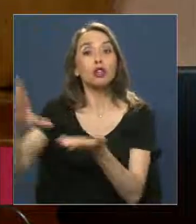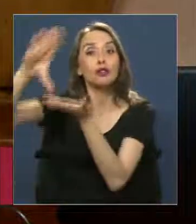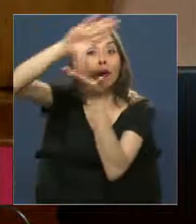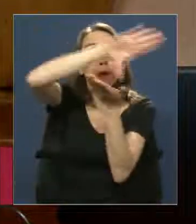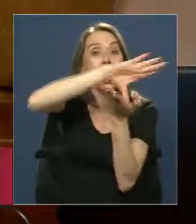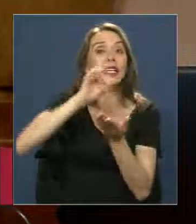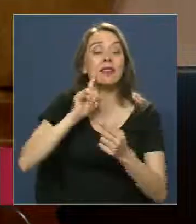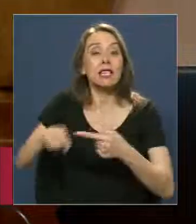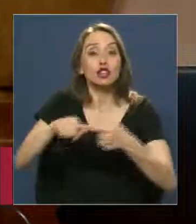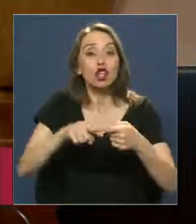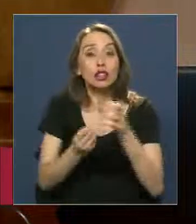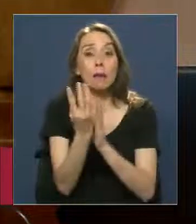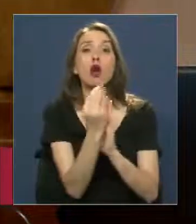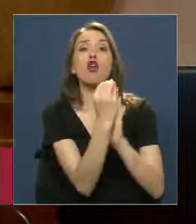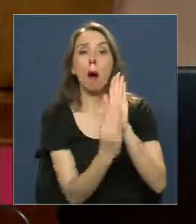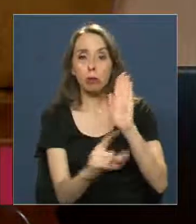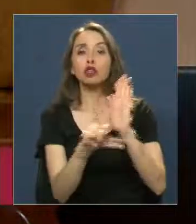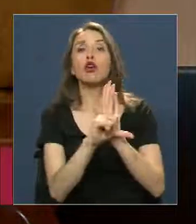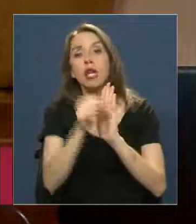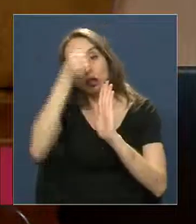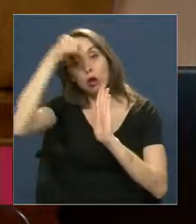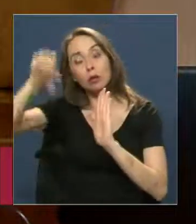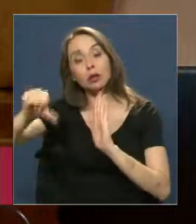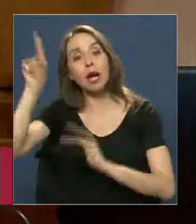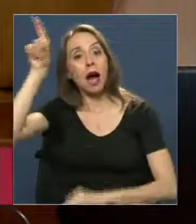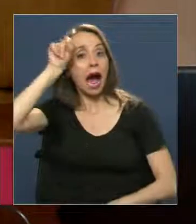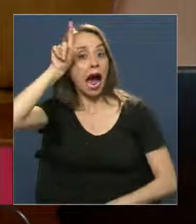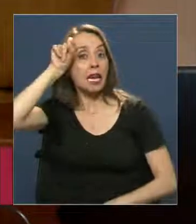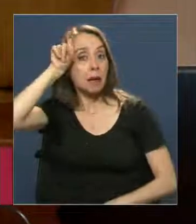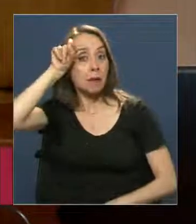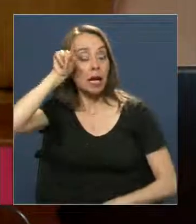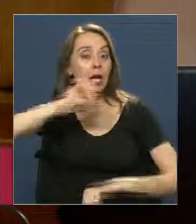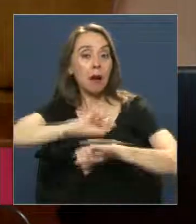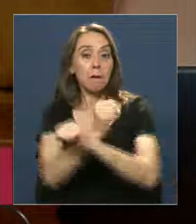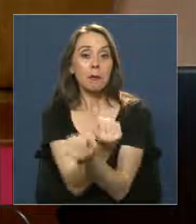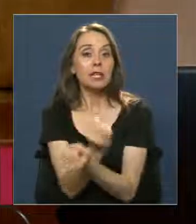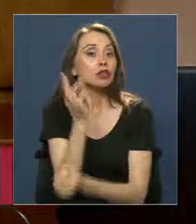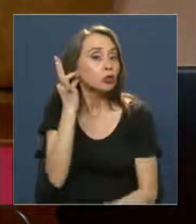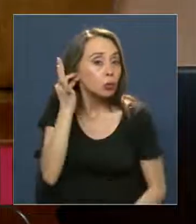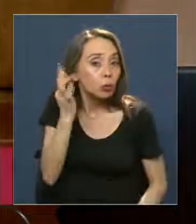que en Alemania hay detenida, mantienen prisión